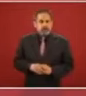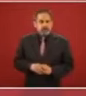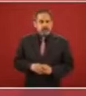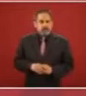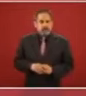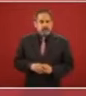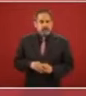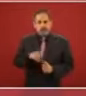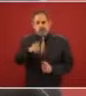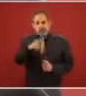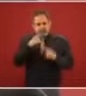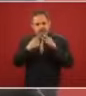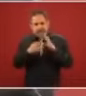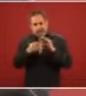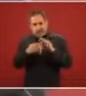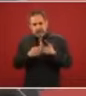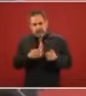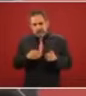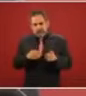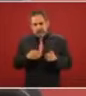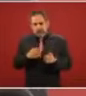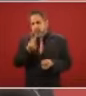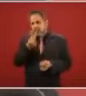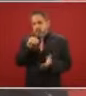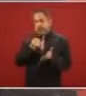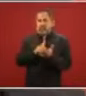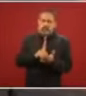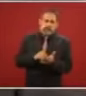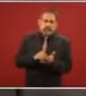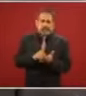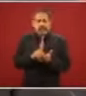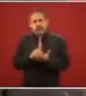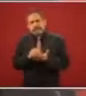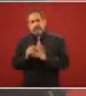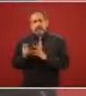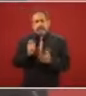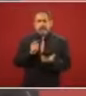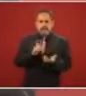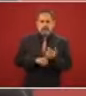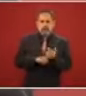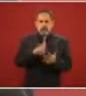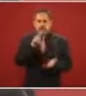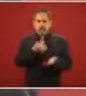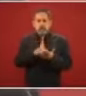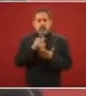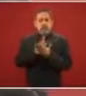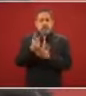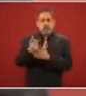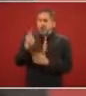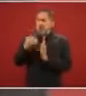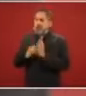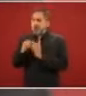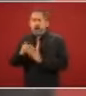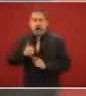Tú estás hablando de 2,000, o sea que es, son 2,000 premios de a 1,000,000.